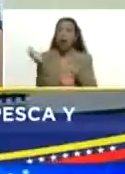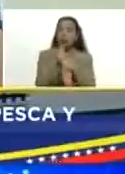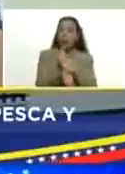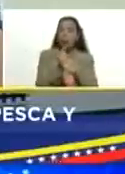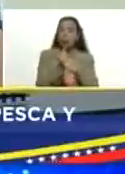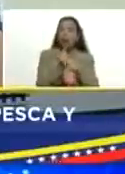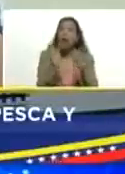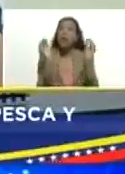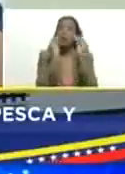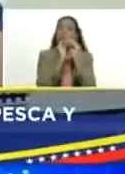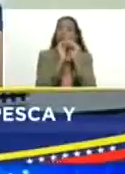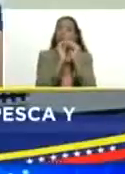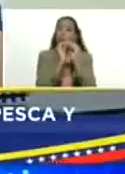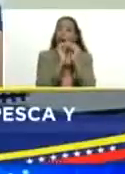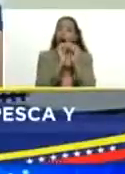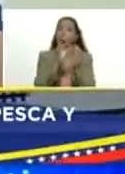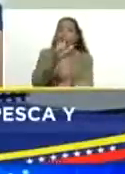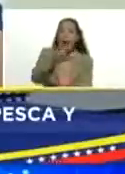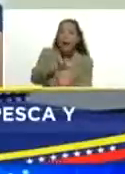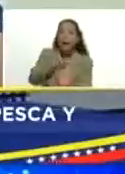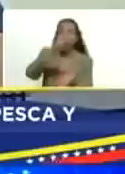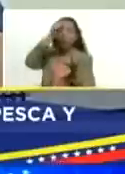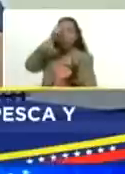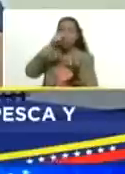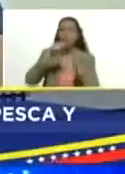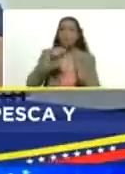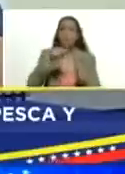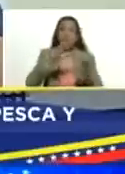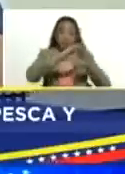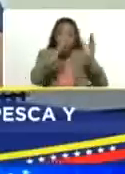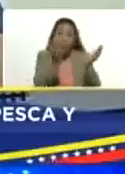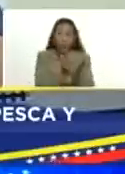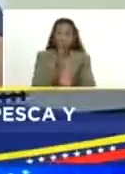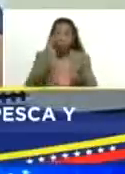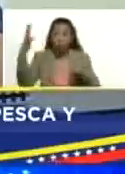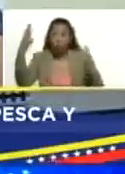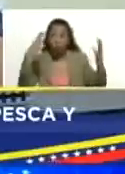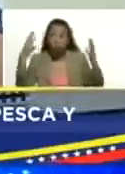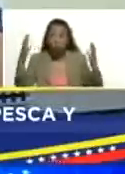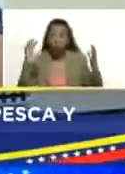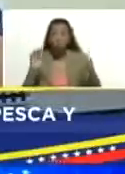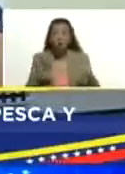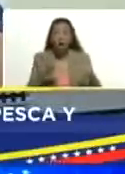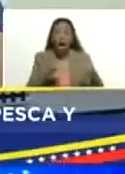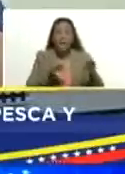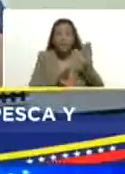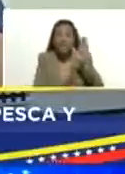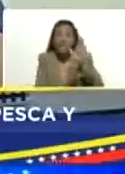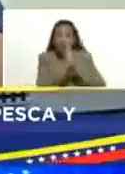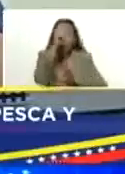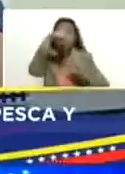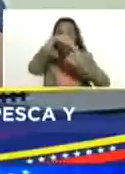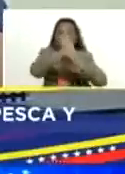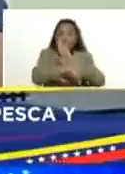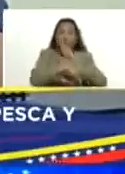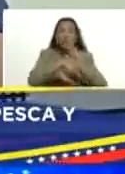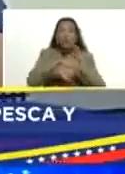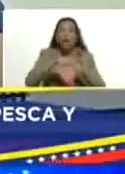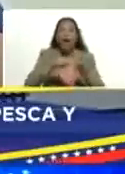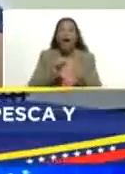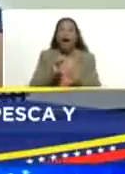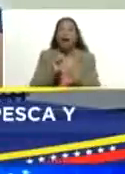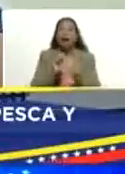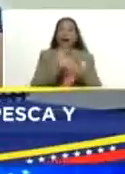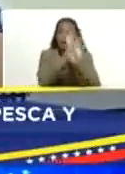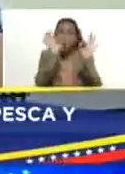punto similar al de la captura de pesca. Y el mundo gira hacia el desarrollo y profundización de la acuicultura, porque es